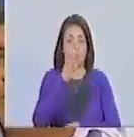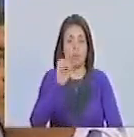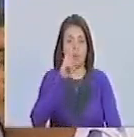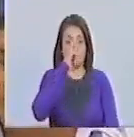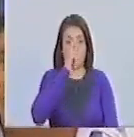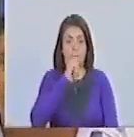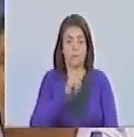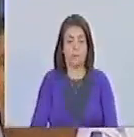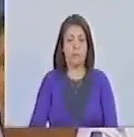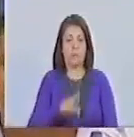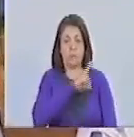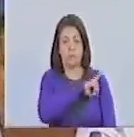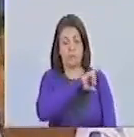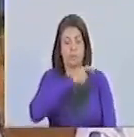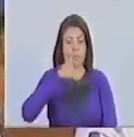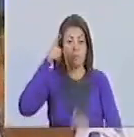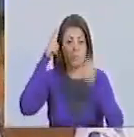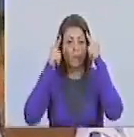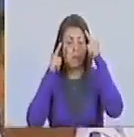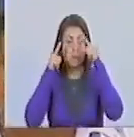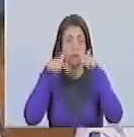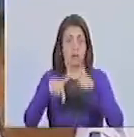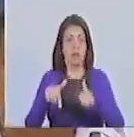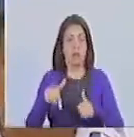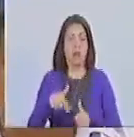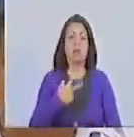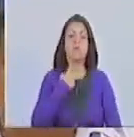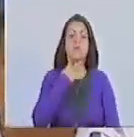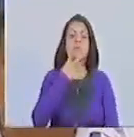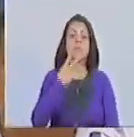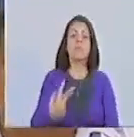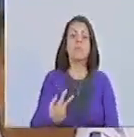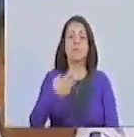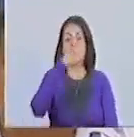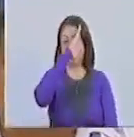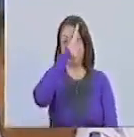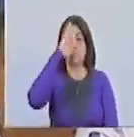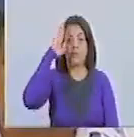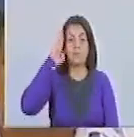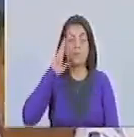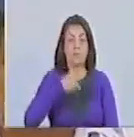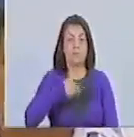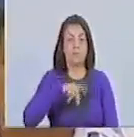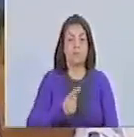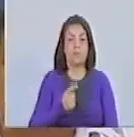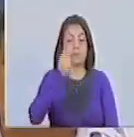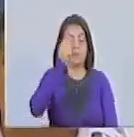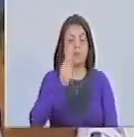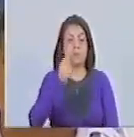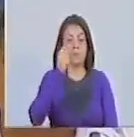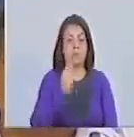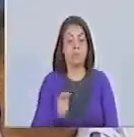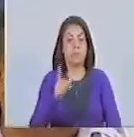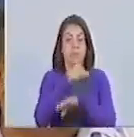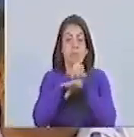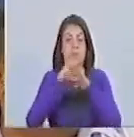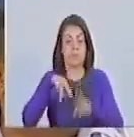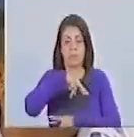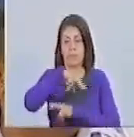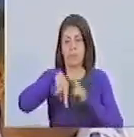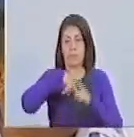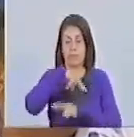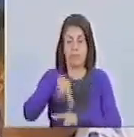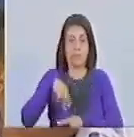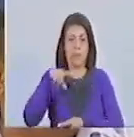años, del comandante Hugo Chávez, en la voz de Diosdado Cabello, nuestro diputado Diosdado Cabello, que el gobierno